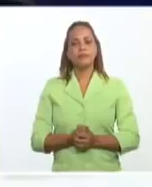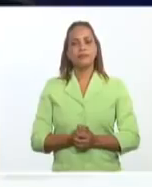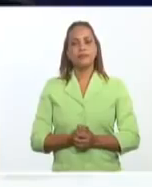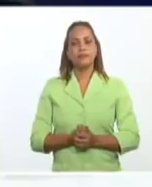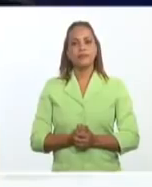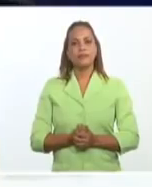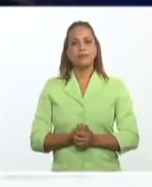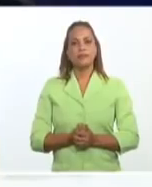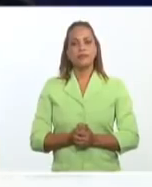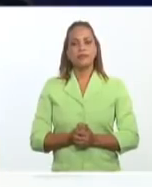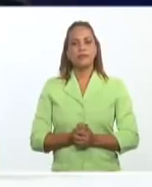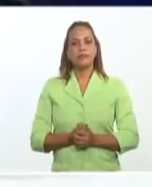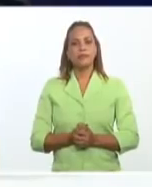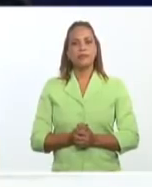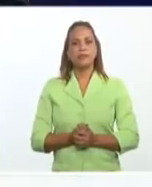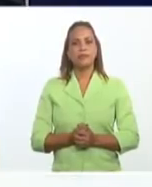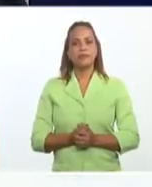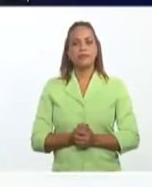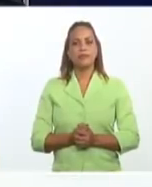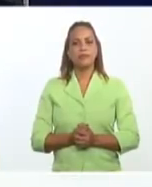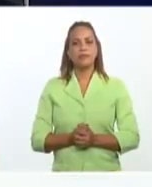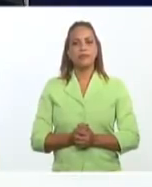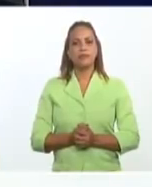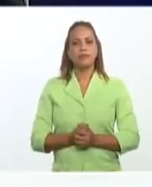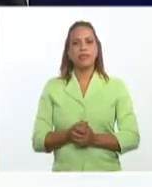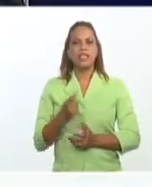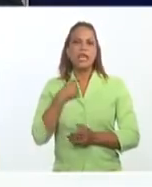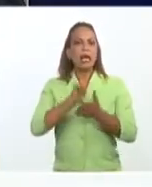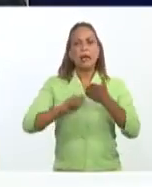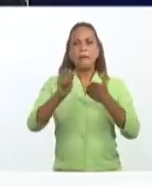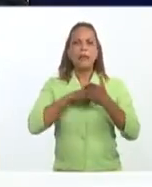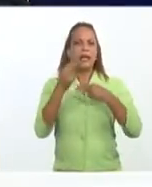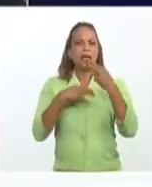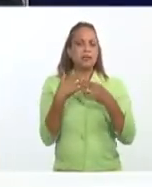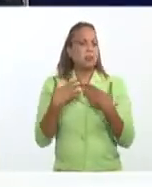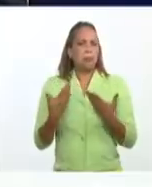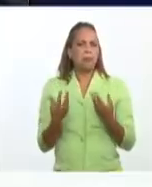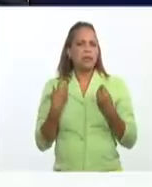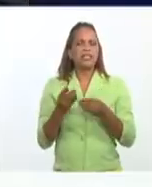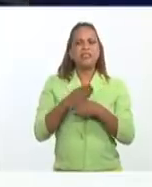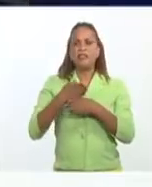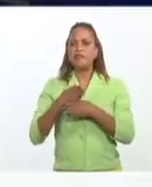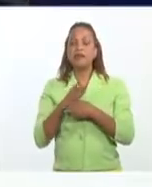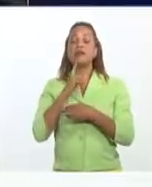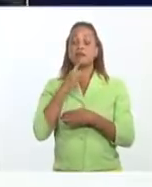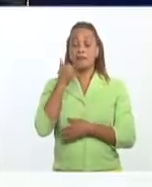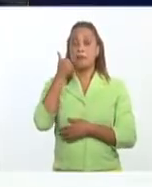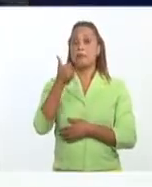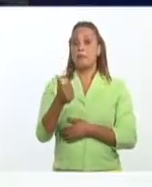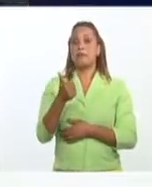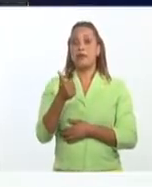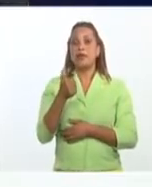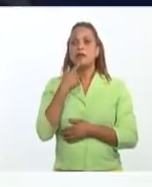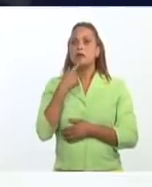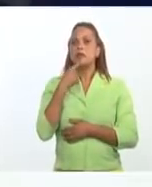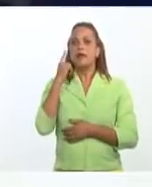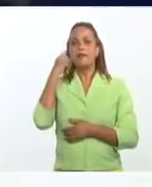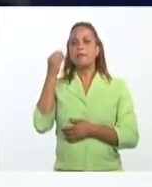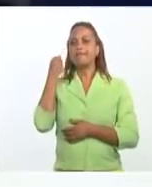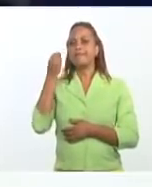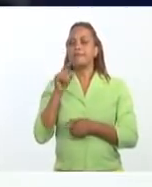políticos y estratégicos está basado este plan? Bueno, pues yo diría que está muy bien pensado en ese sentido. ¿Y por qué digo esto?